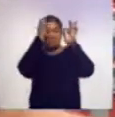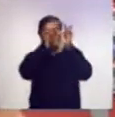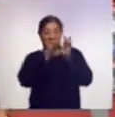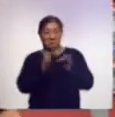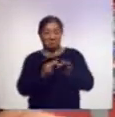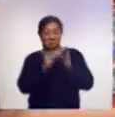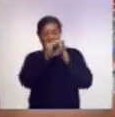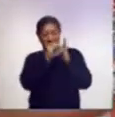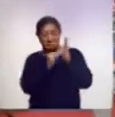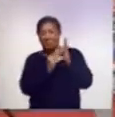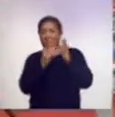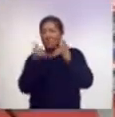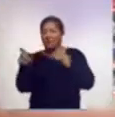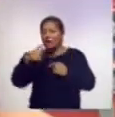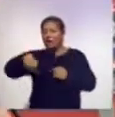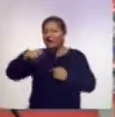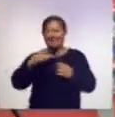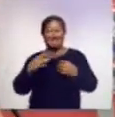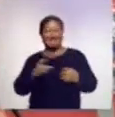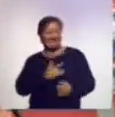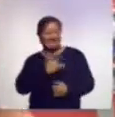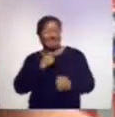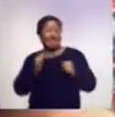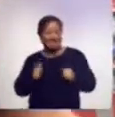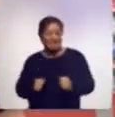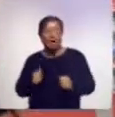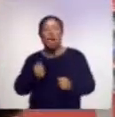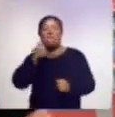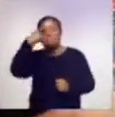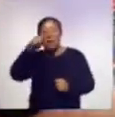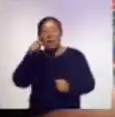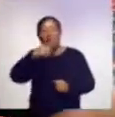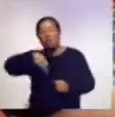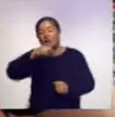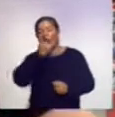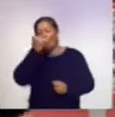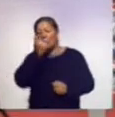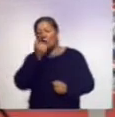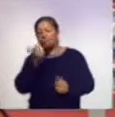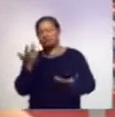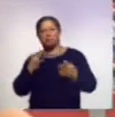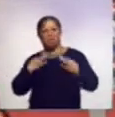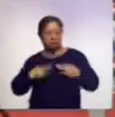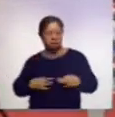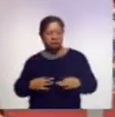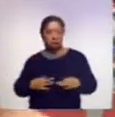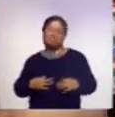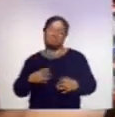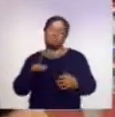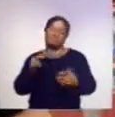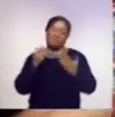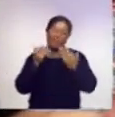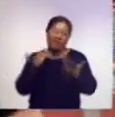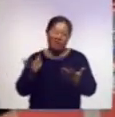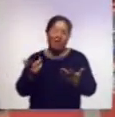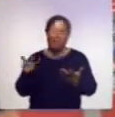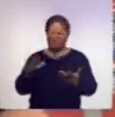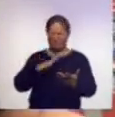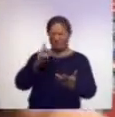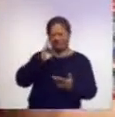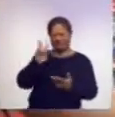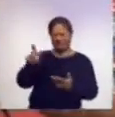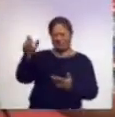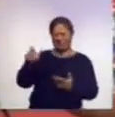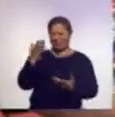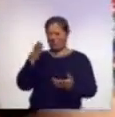condiciones de seguridad para la integridad de los alumnos. Entonces, esa es la idea, que se hagan eventos de